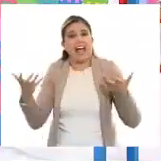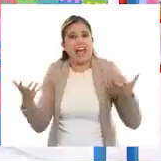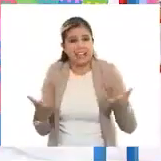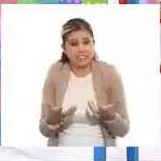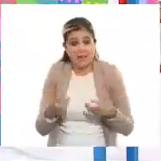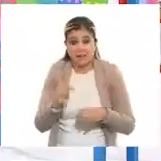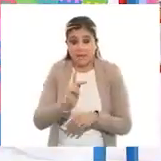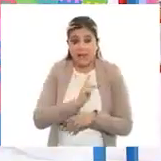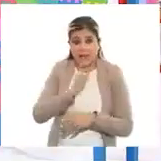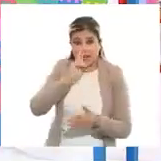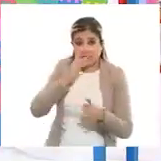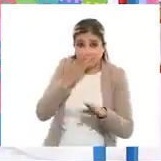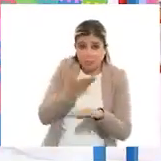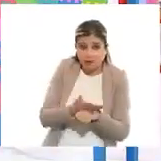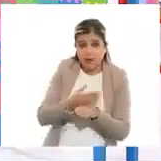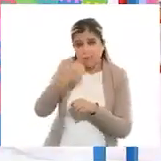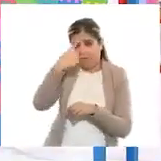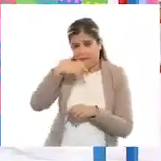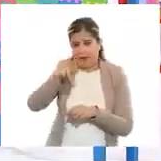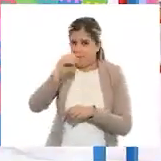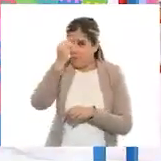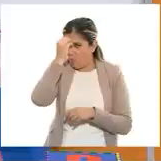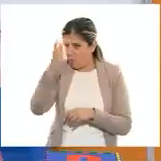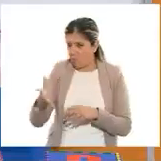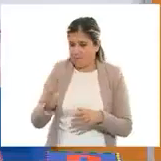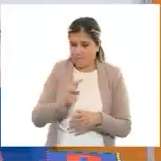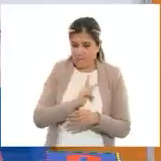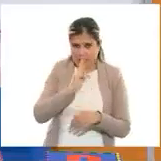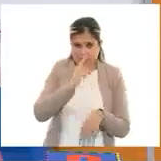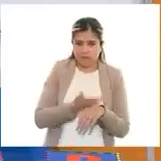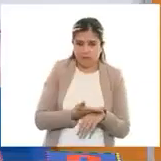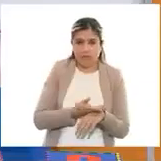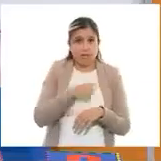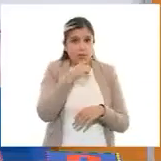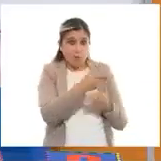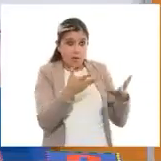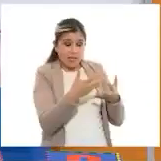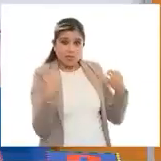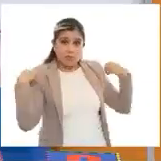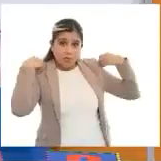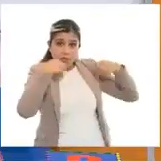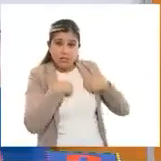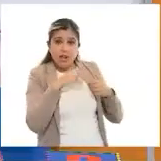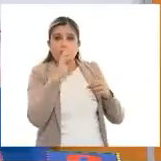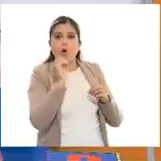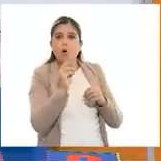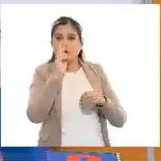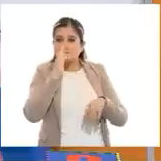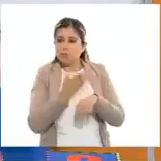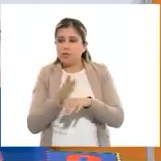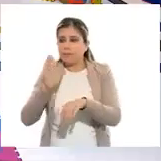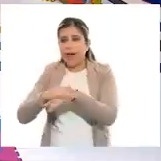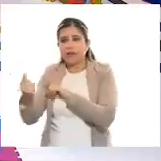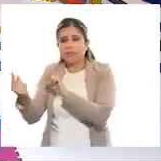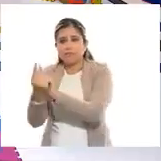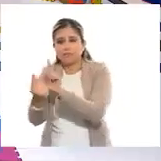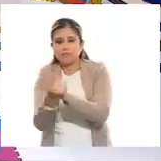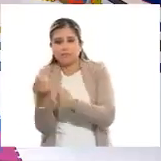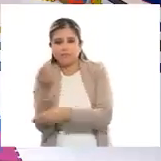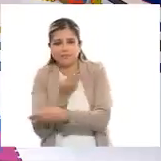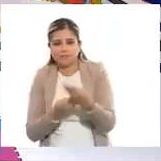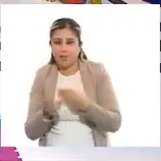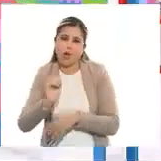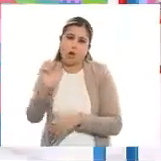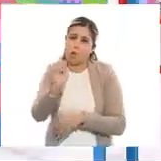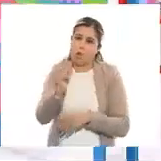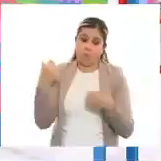mi responsabilidad, para que no se me olviden. Ah, muy bien. ¿Y tú hiciste sola esa mochila o estás compartiendo las responsabilidades con alguien más? Bueno, estas son